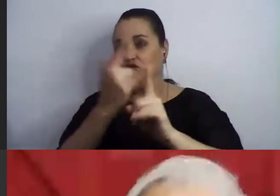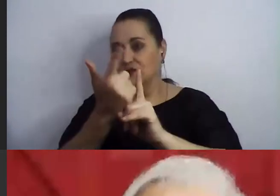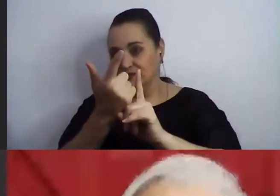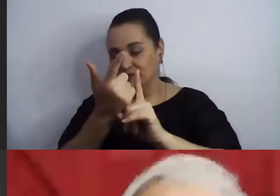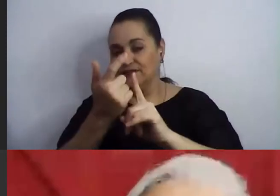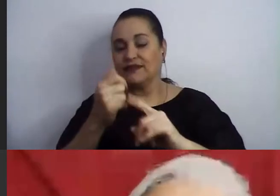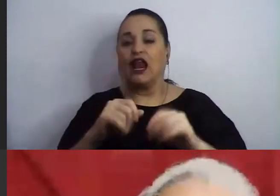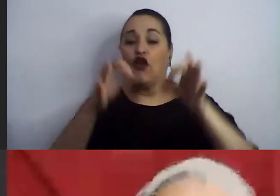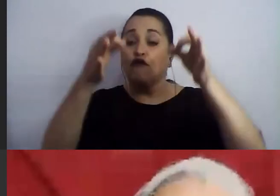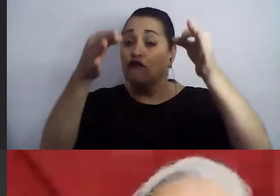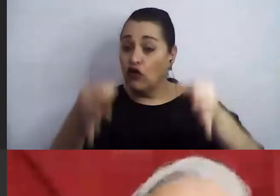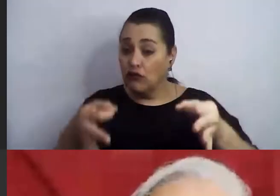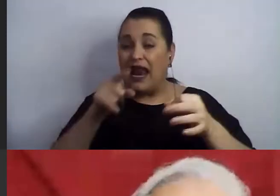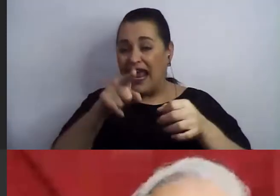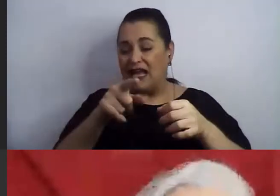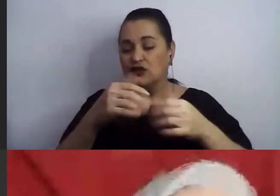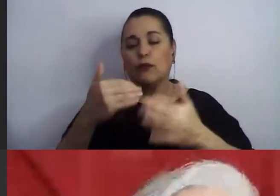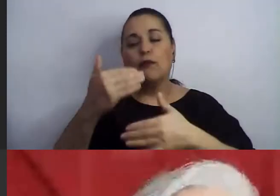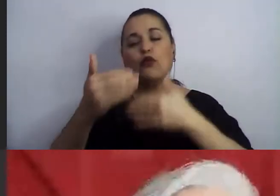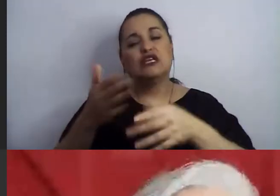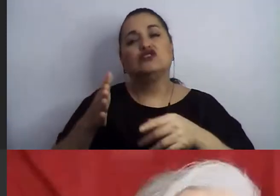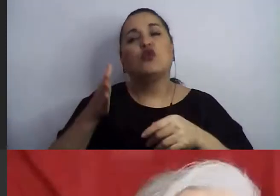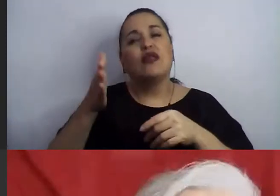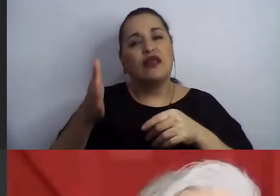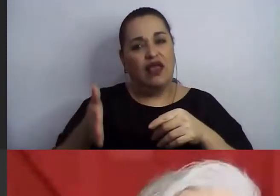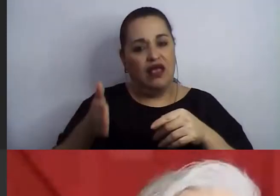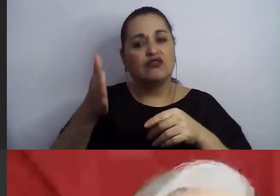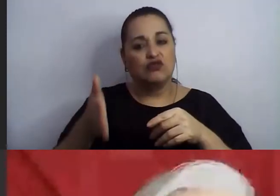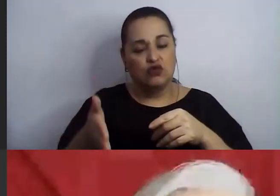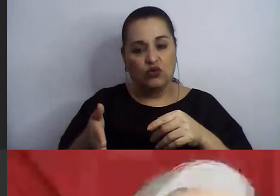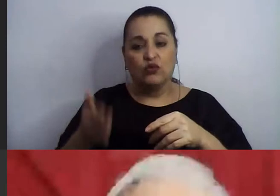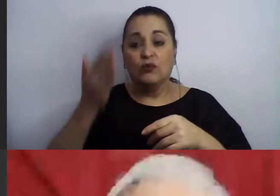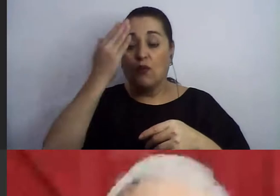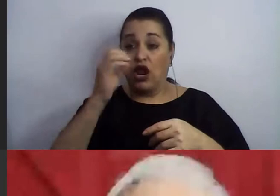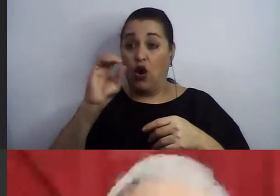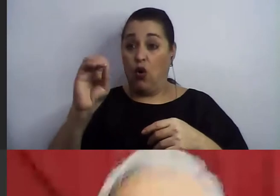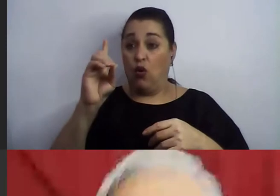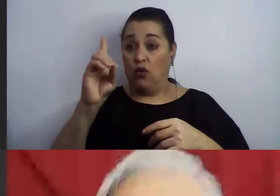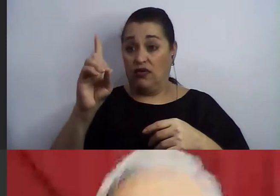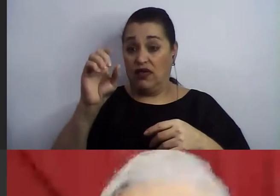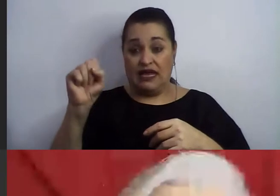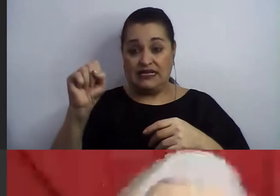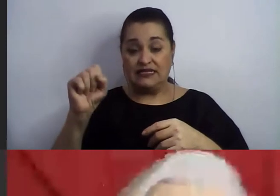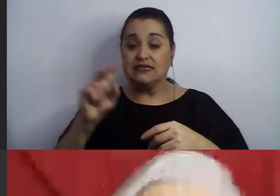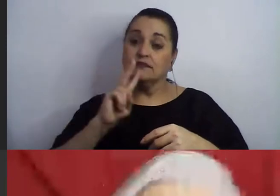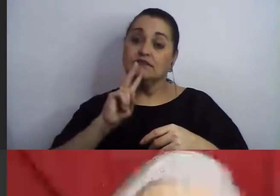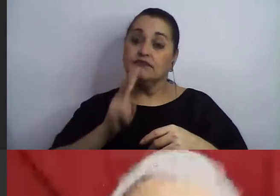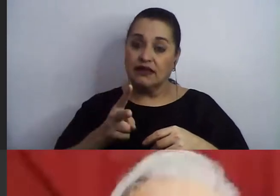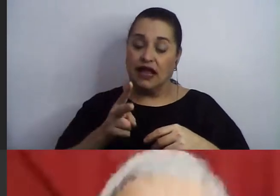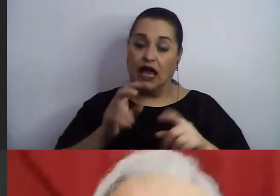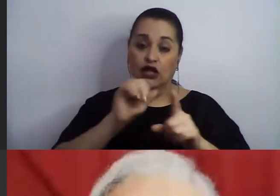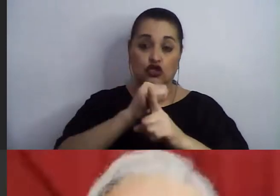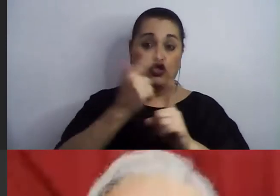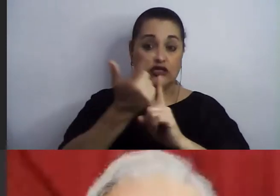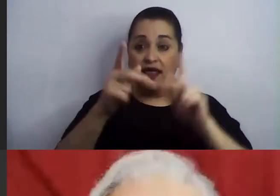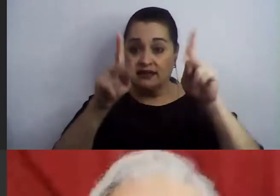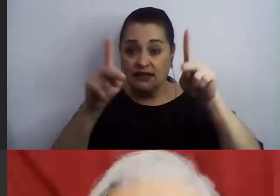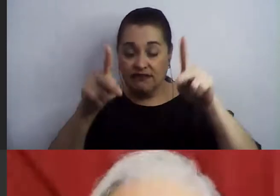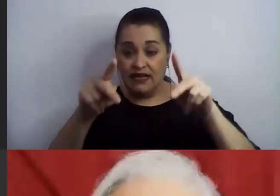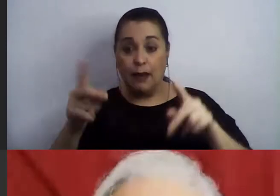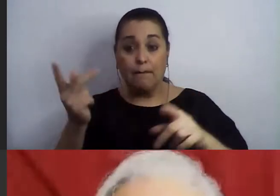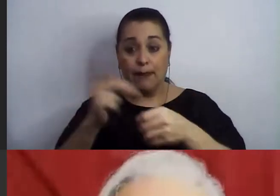a veces esto está siendo un proceso lento, porque los ODS, si bien es cierto, la sociedad civil ha participado